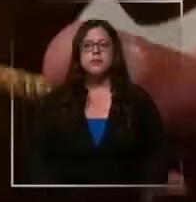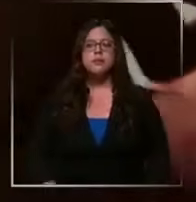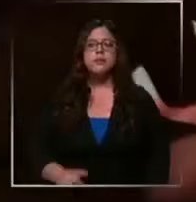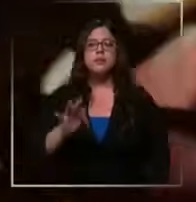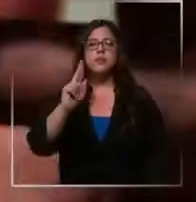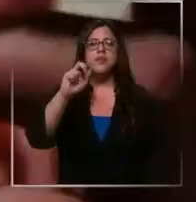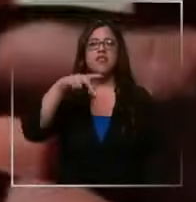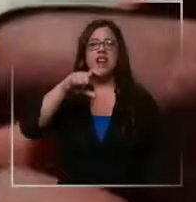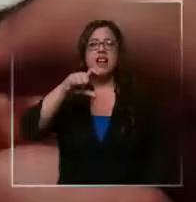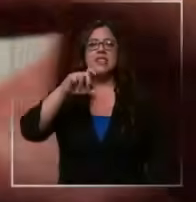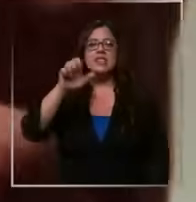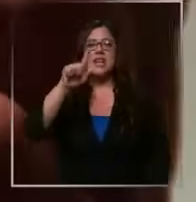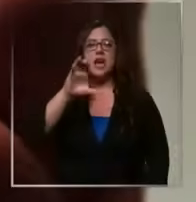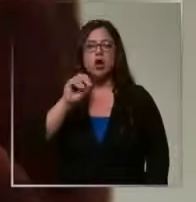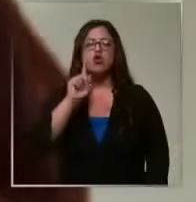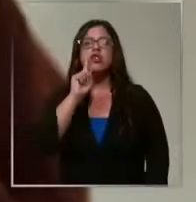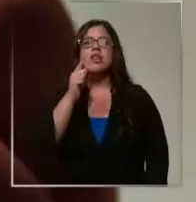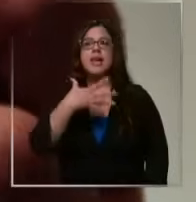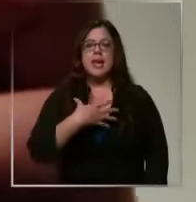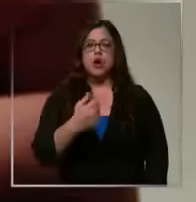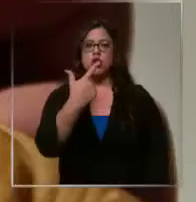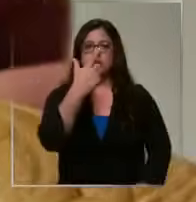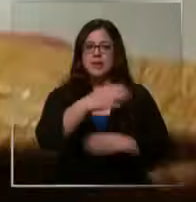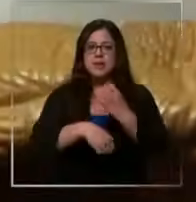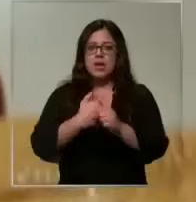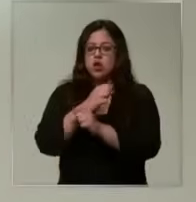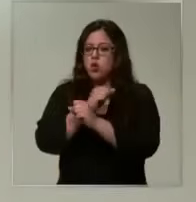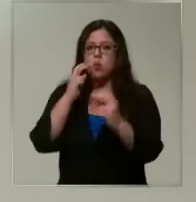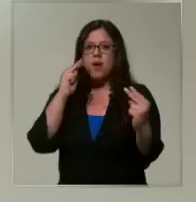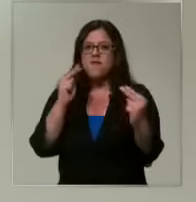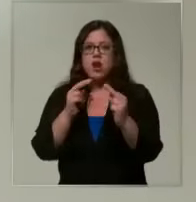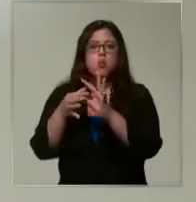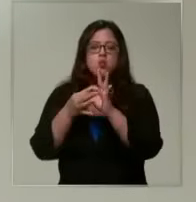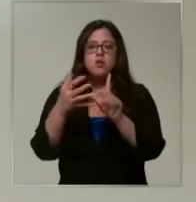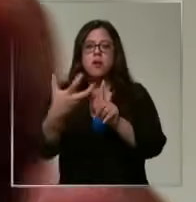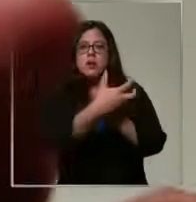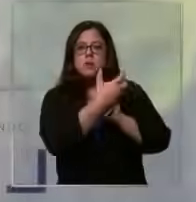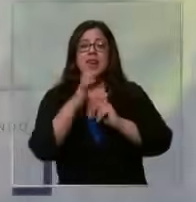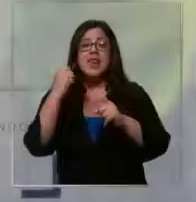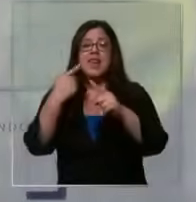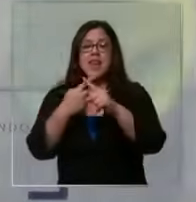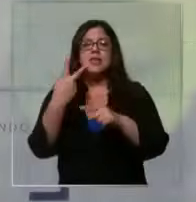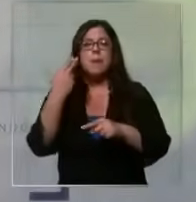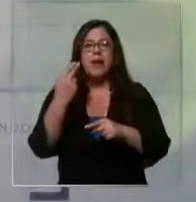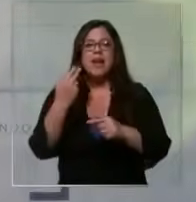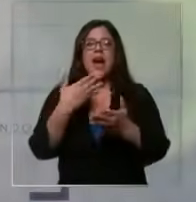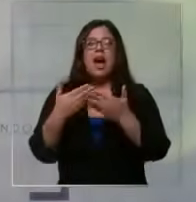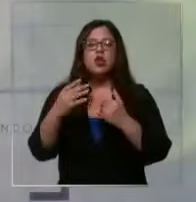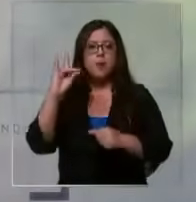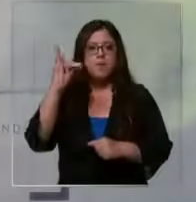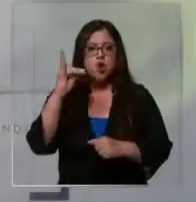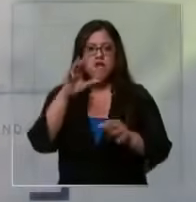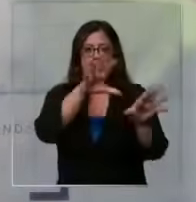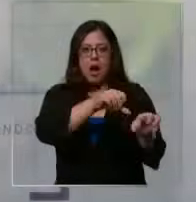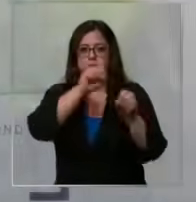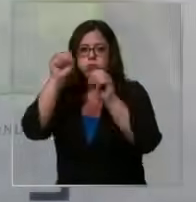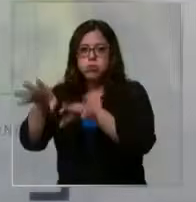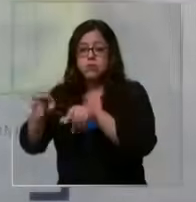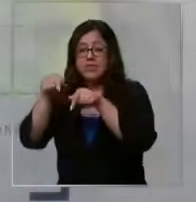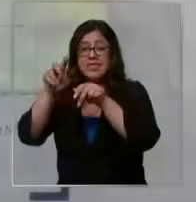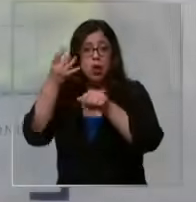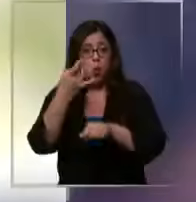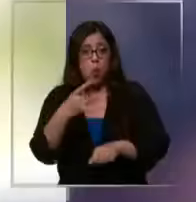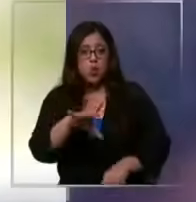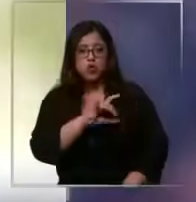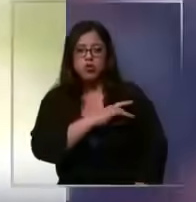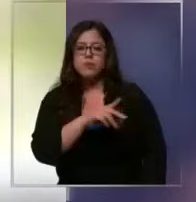Francesco Fornarelli tiene un hijo de 7 años, pero no puede verlo porque fue secuestrado. Su expareja lo retiene en Bolivia. Su caso no es el único